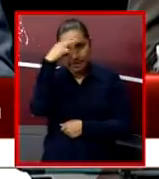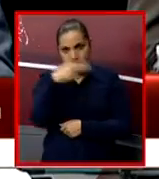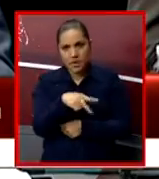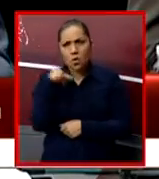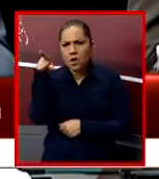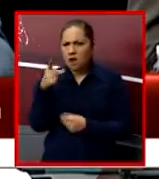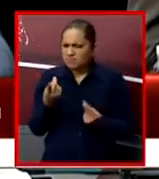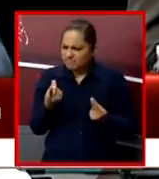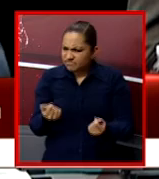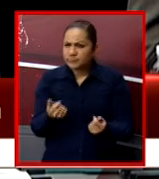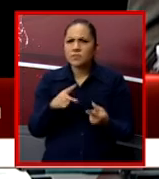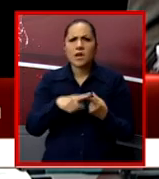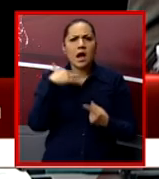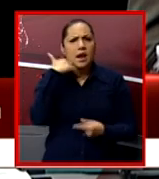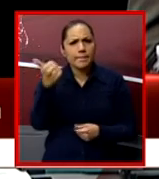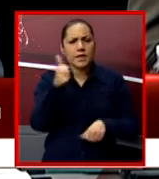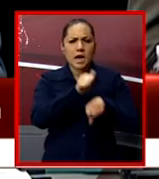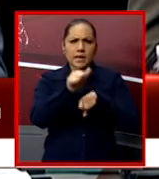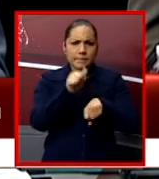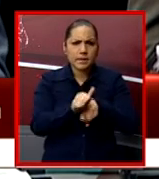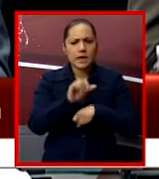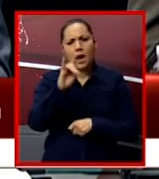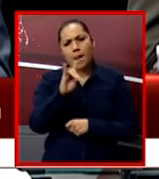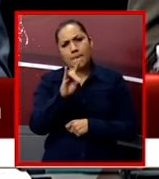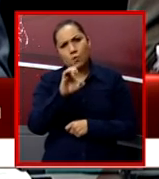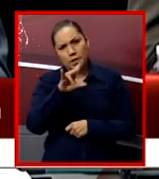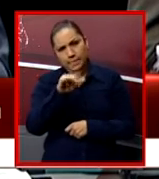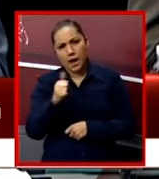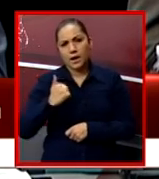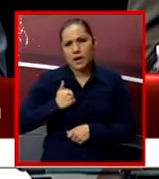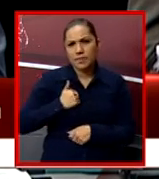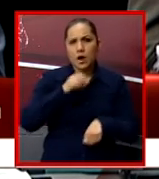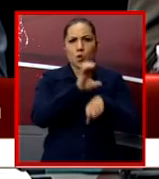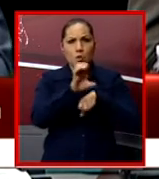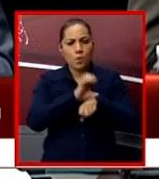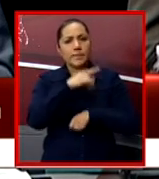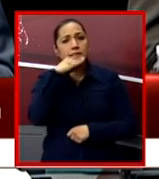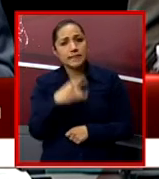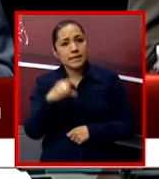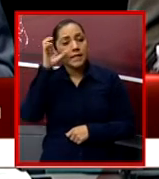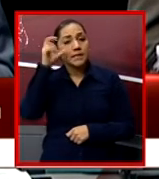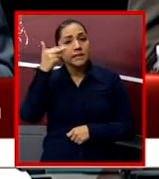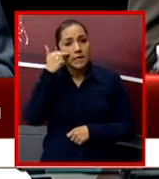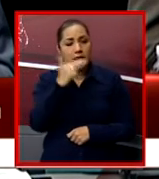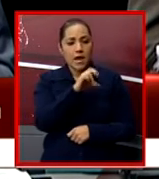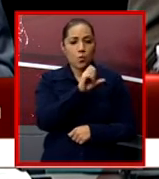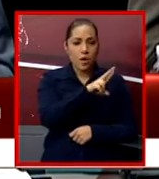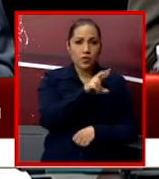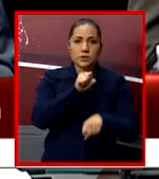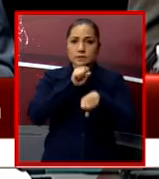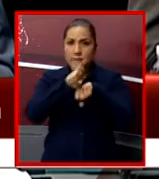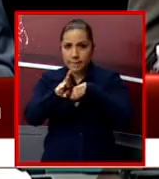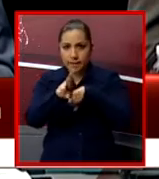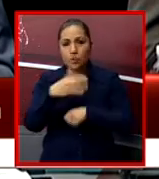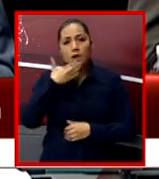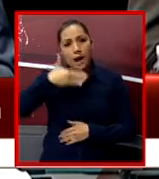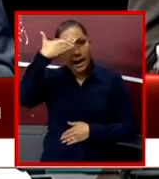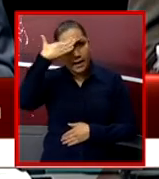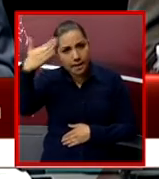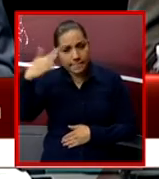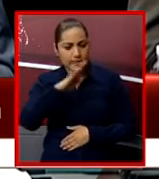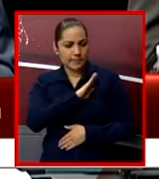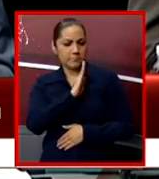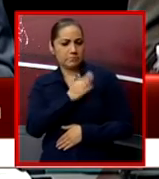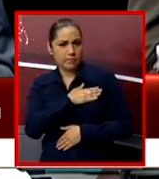forma inmediata Alemania, Argentina, Bolivia, Canadá, Colombia, Chile, China, Ecuador, El Salvador, los Emiratos Árabes